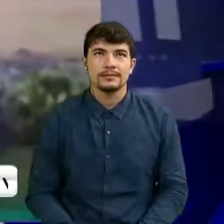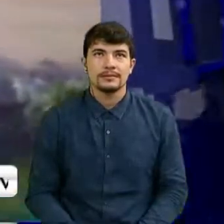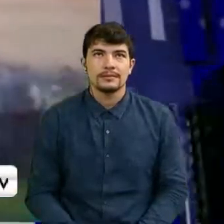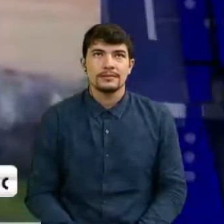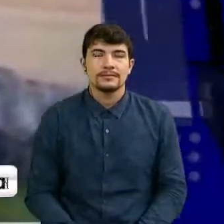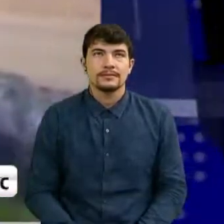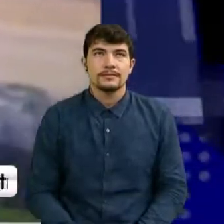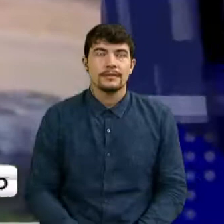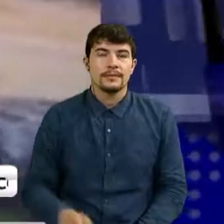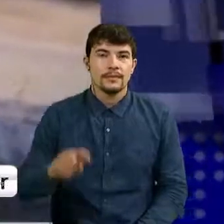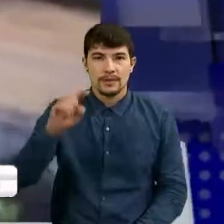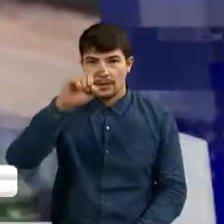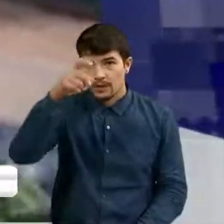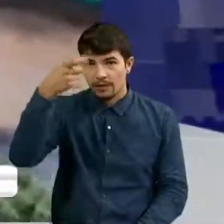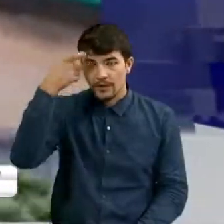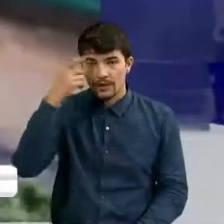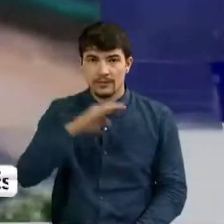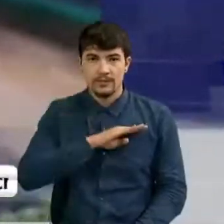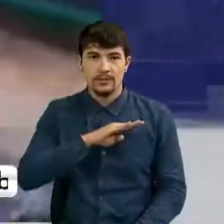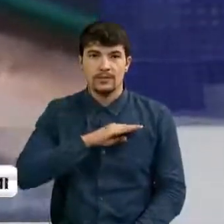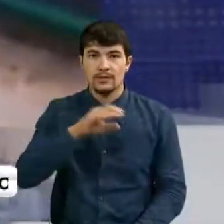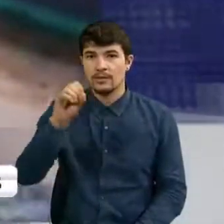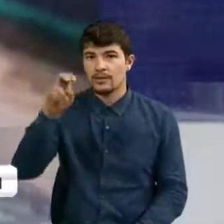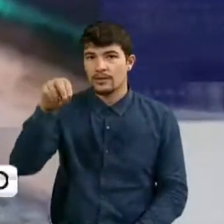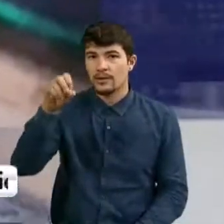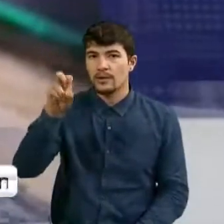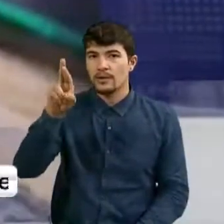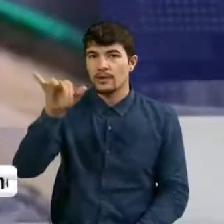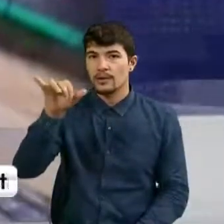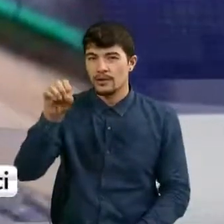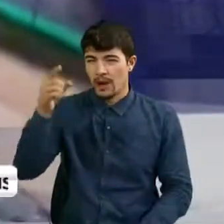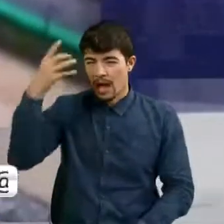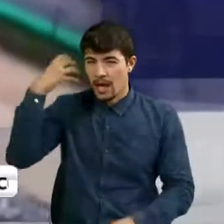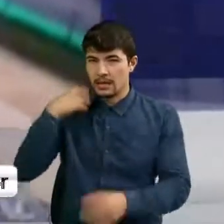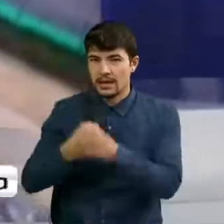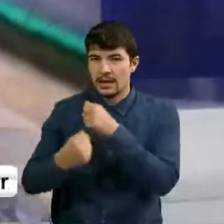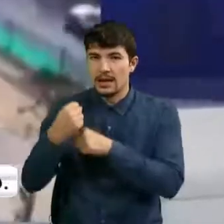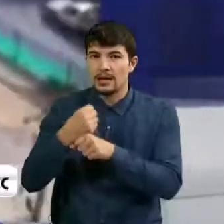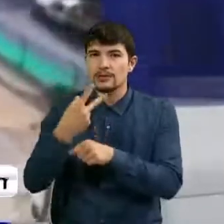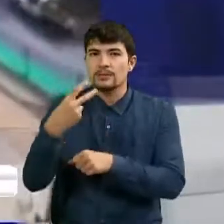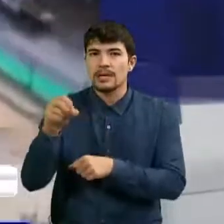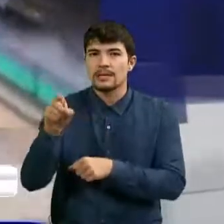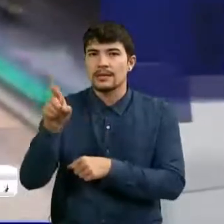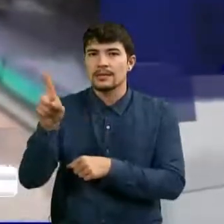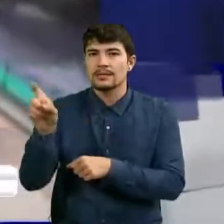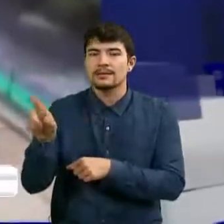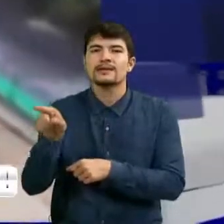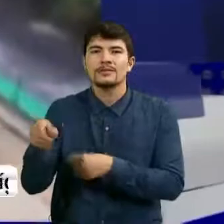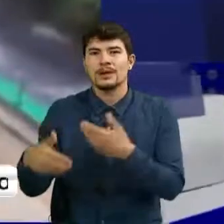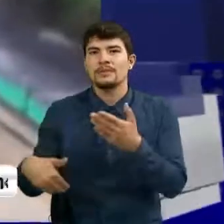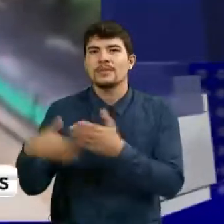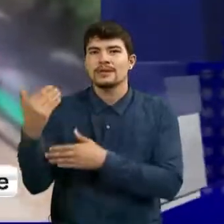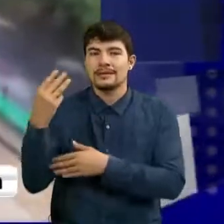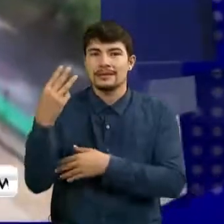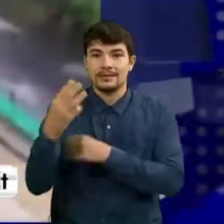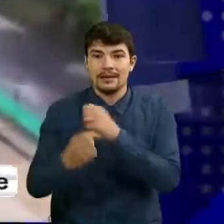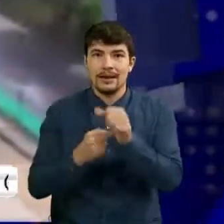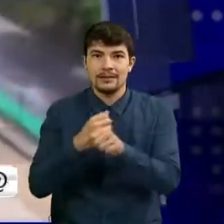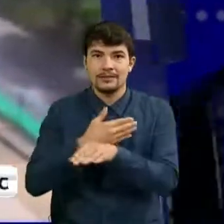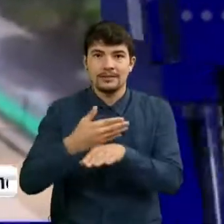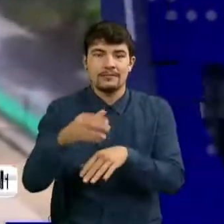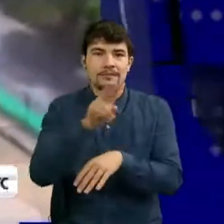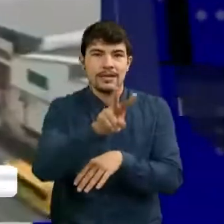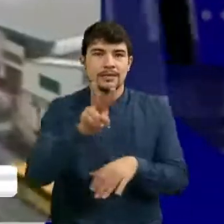Con el gobierno del alcalde Honorio Galvis en el año 2006, se iniciaron las obras de Metrolínea. Tres años después, el